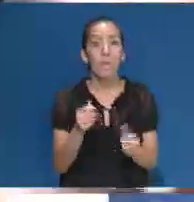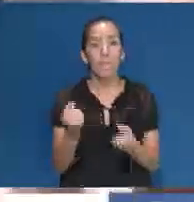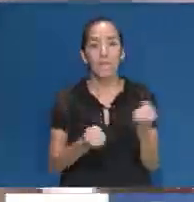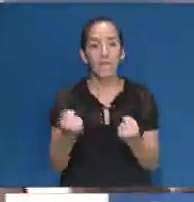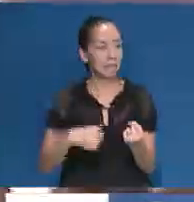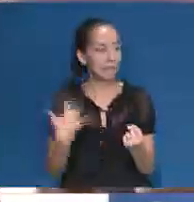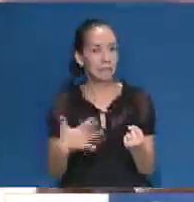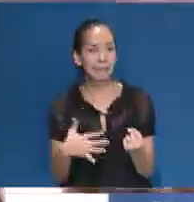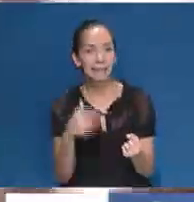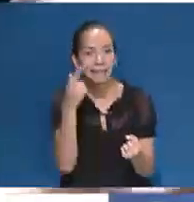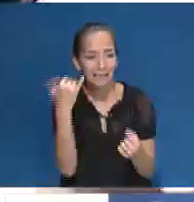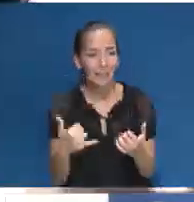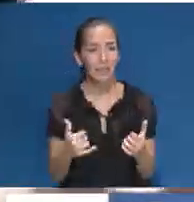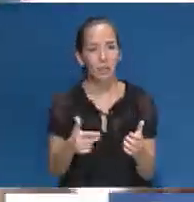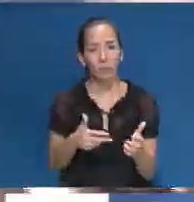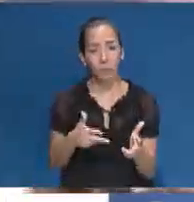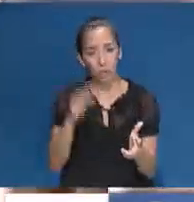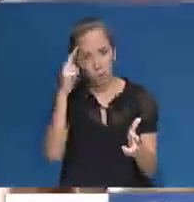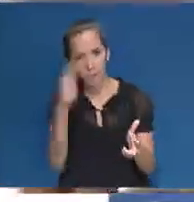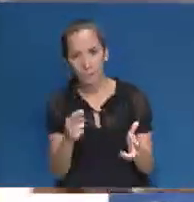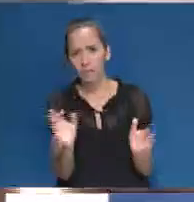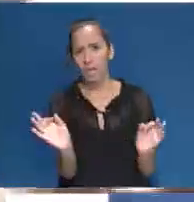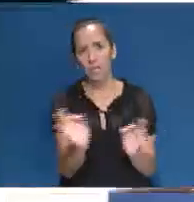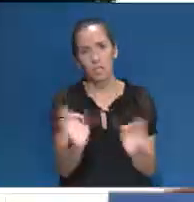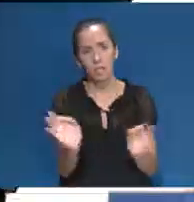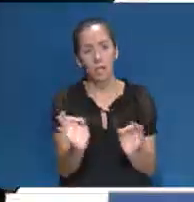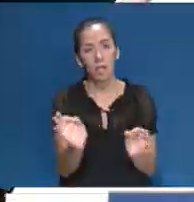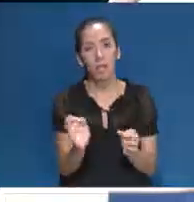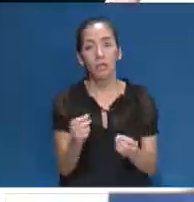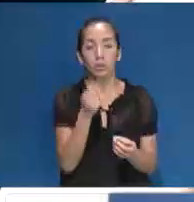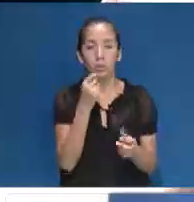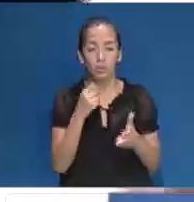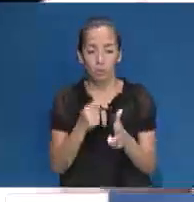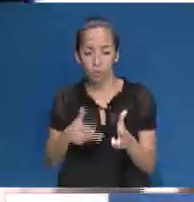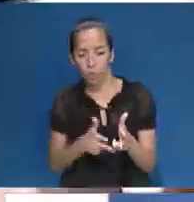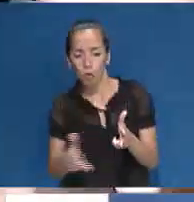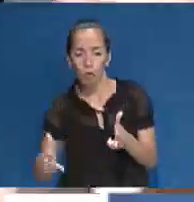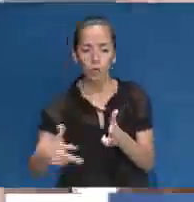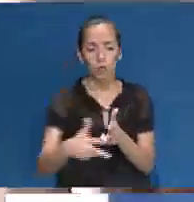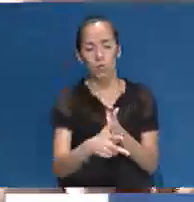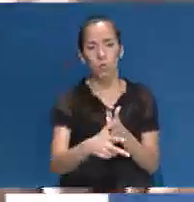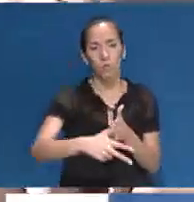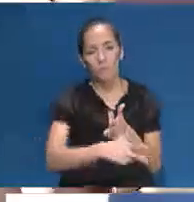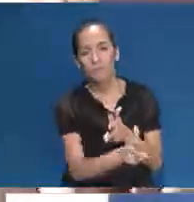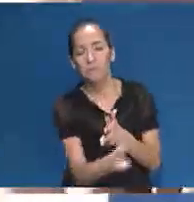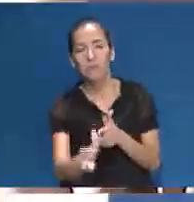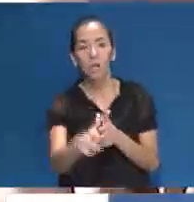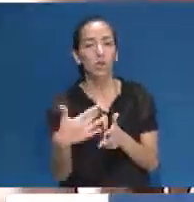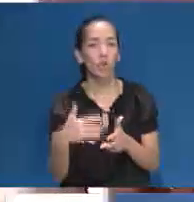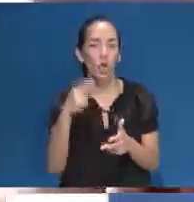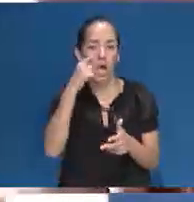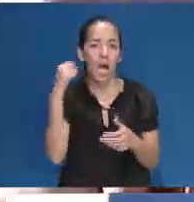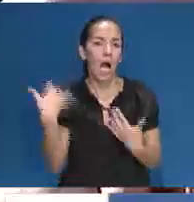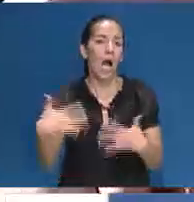ni los de allá ni los de acá respetan. Entonces, a raíz de eso se asoman los vehículos ahí o pasan al medio porque todos andan apurados, y